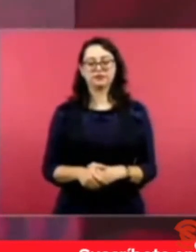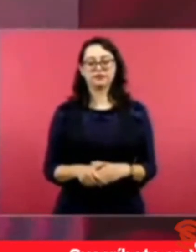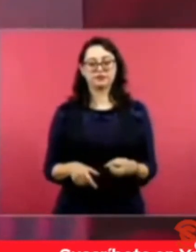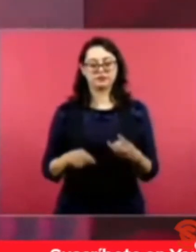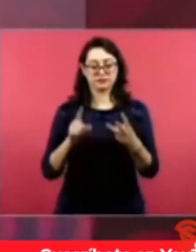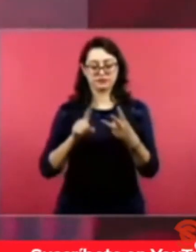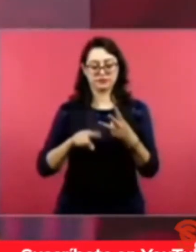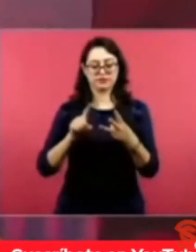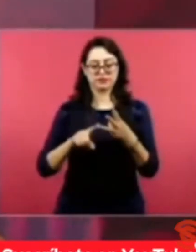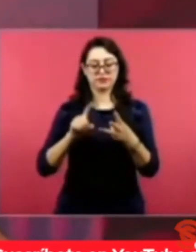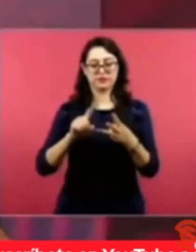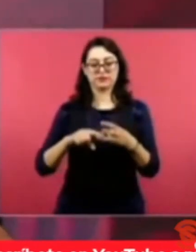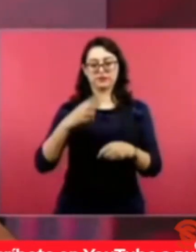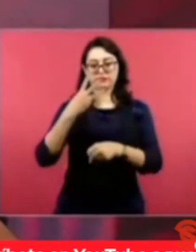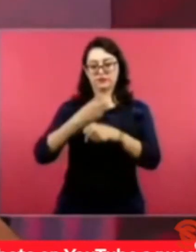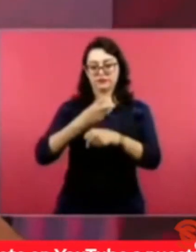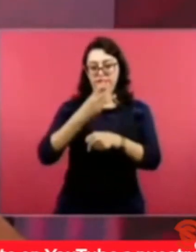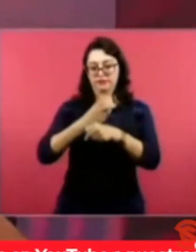Tercer lugar,